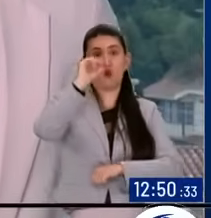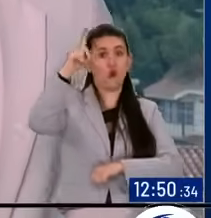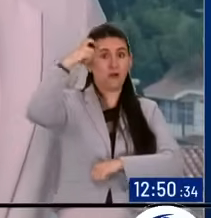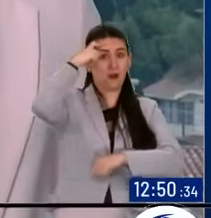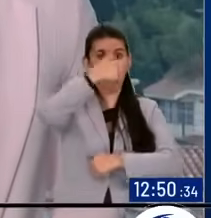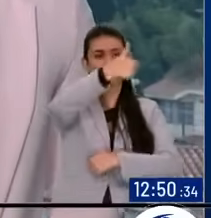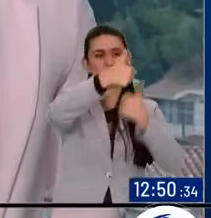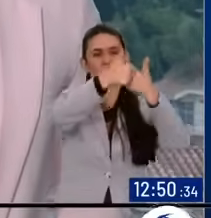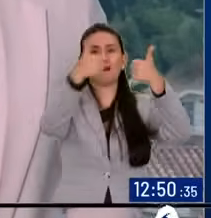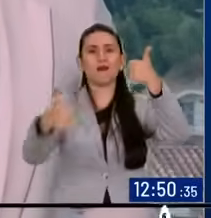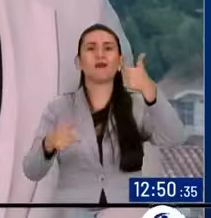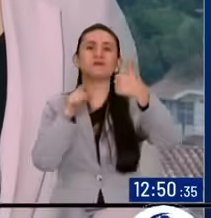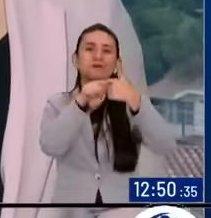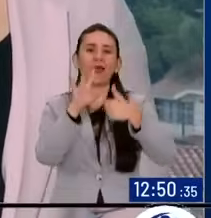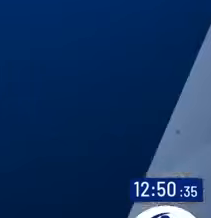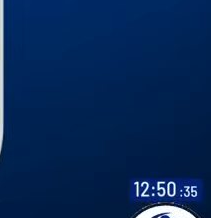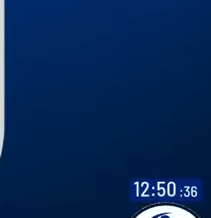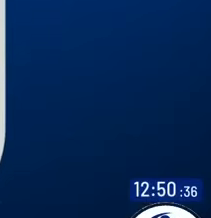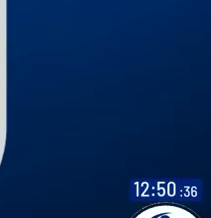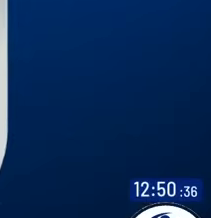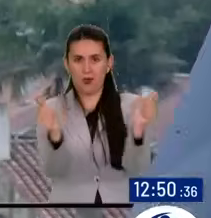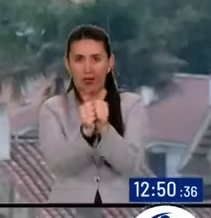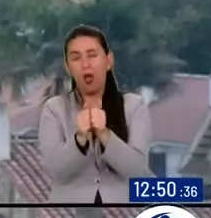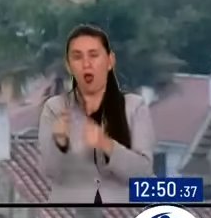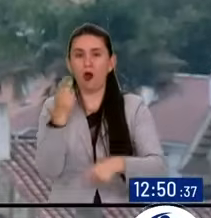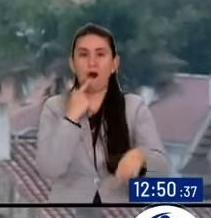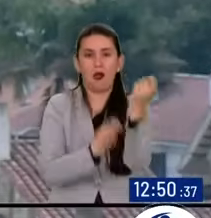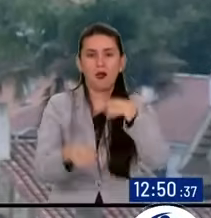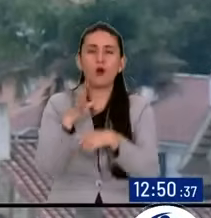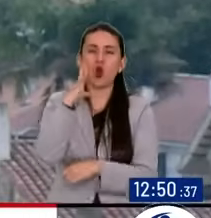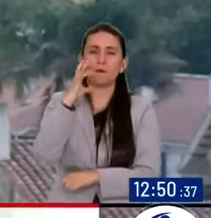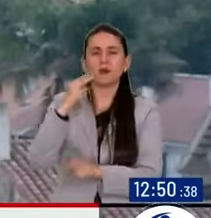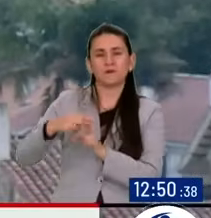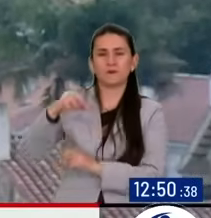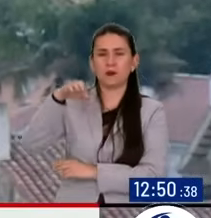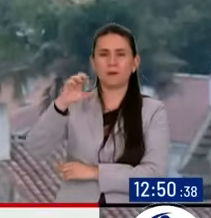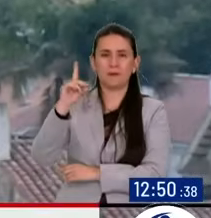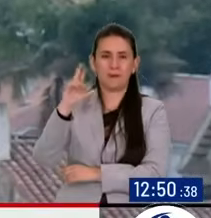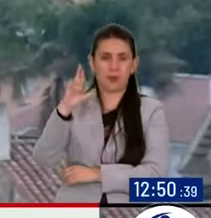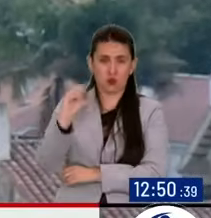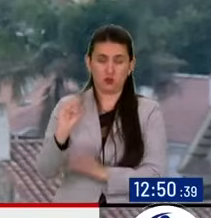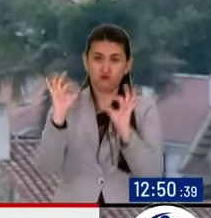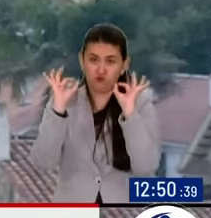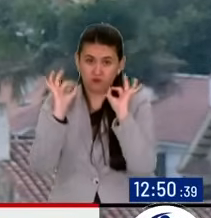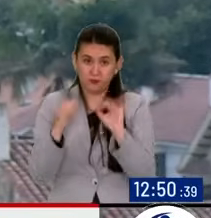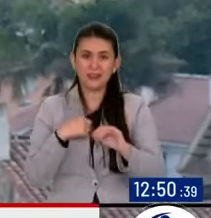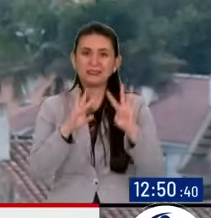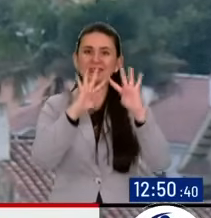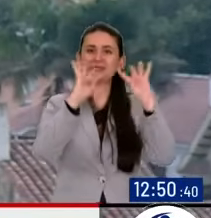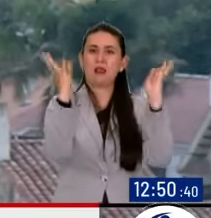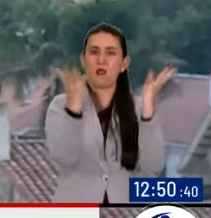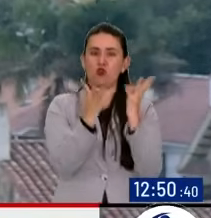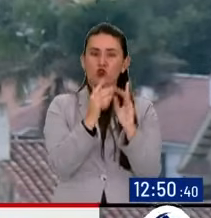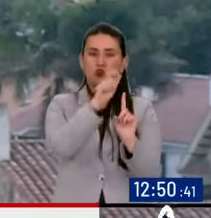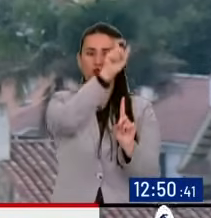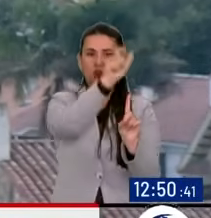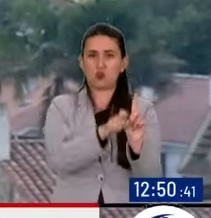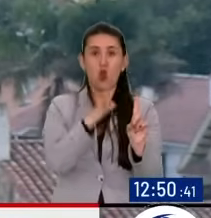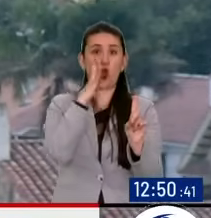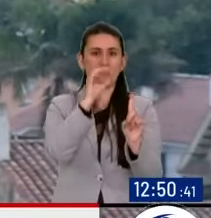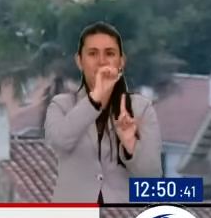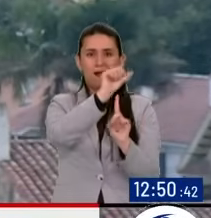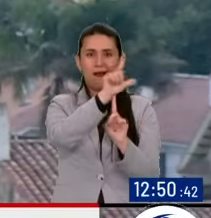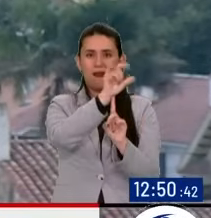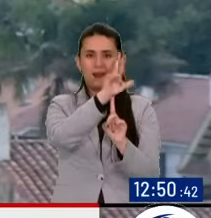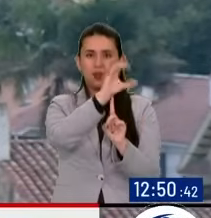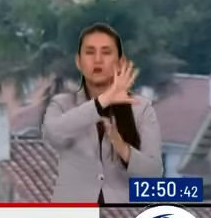Stefan Alejandra Muy buenas tardes se trata de Pedro Álvarez él es yerno del actual senador de la República alirio Barrera